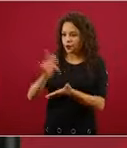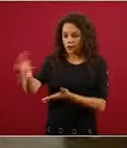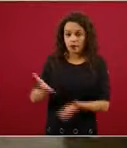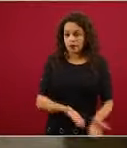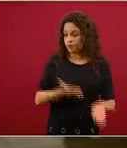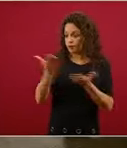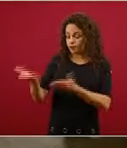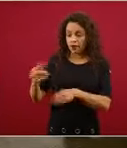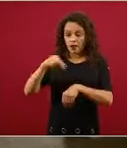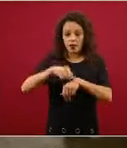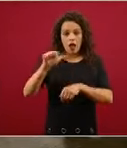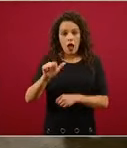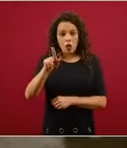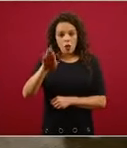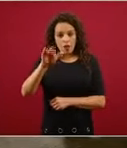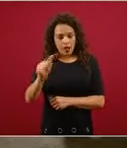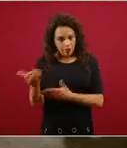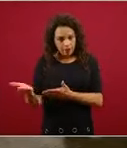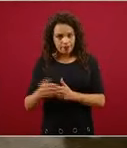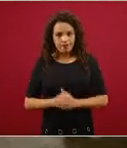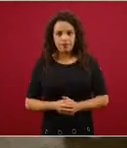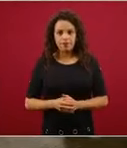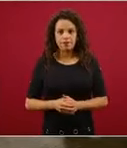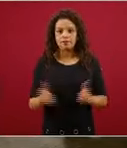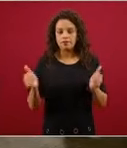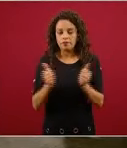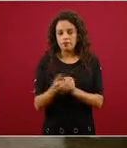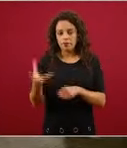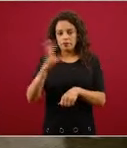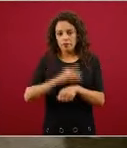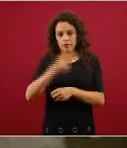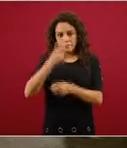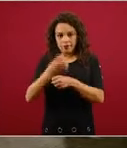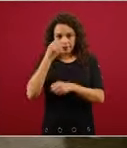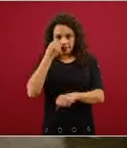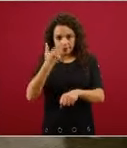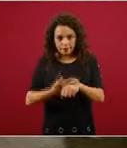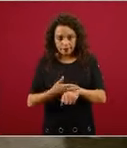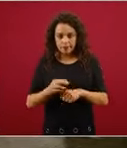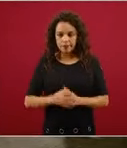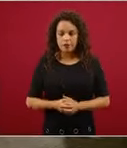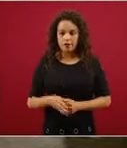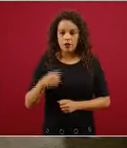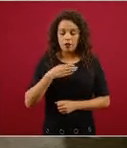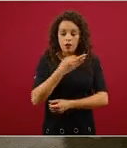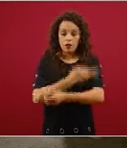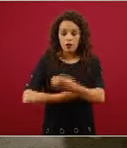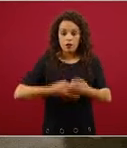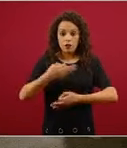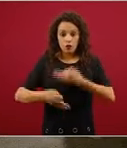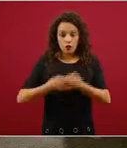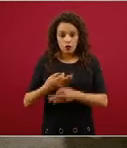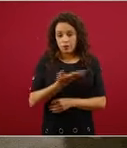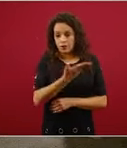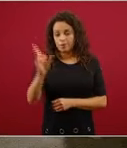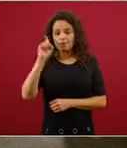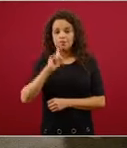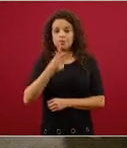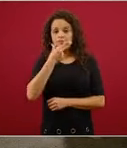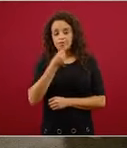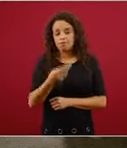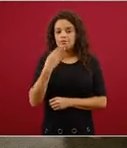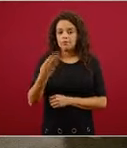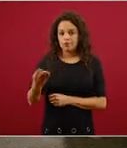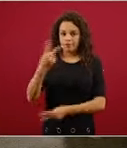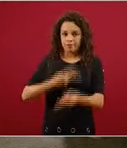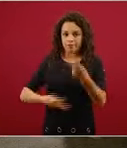favor. Con su permiso, señor subsecretario. Muy buenas tardes con todas y con todos. Bienvenidos